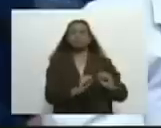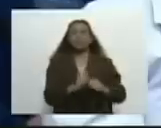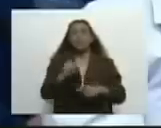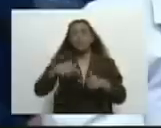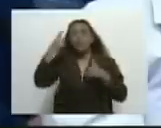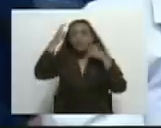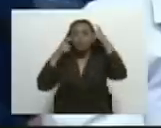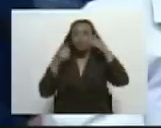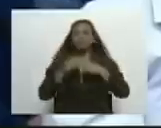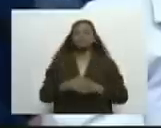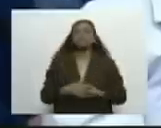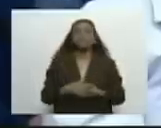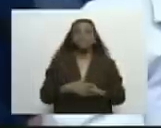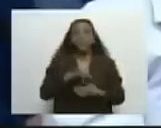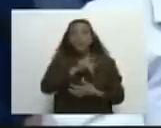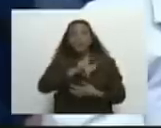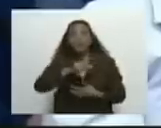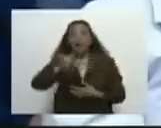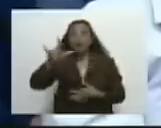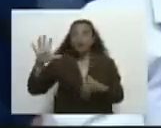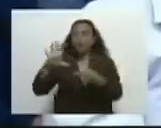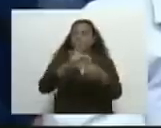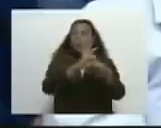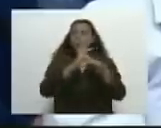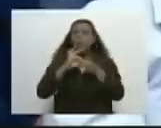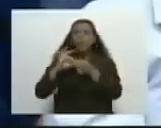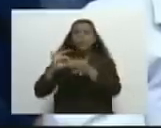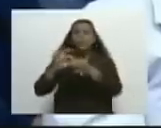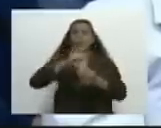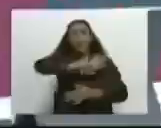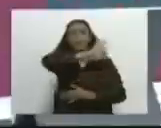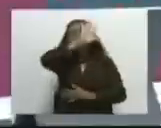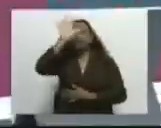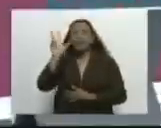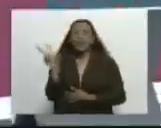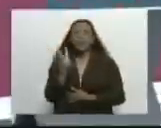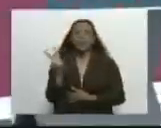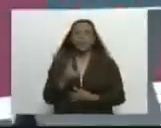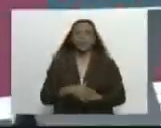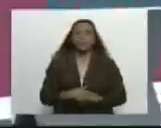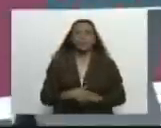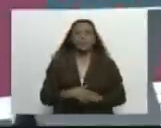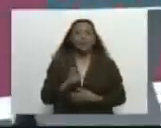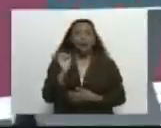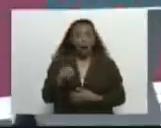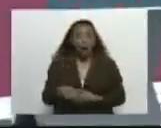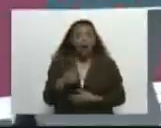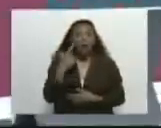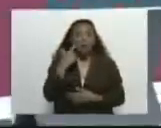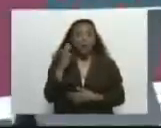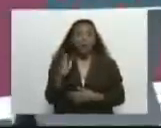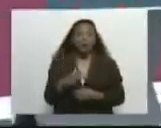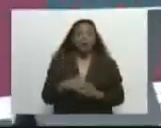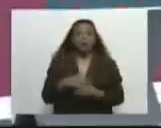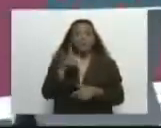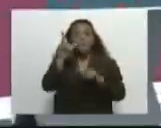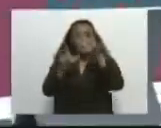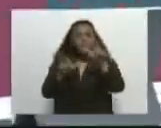Chávez. Aviadores unidos oremos, en alas venceremos, mi comandante. Así es. Ahora, una cosa, padrino,